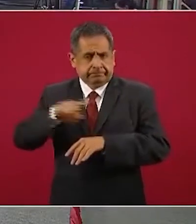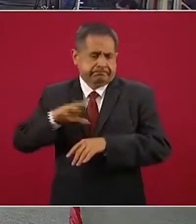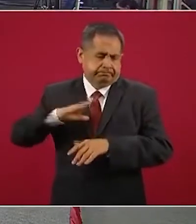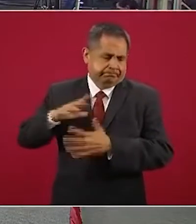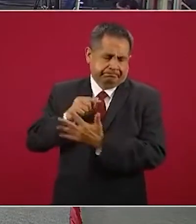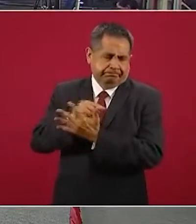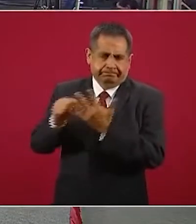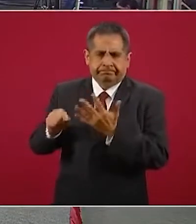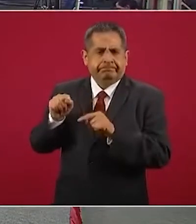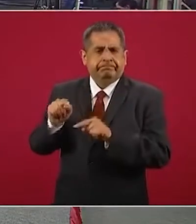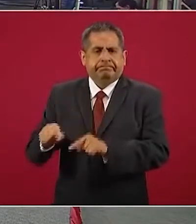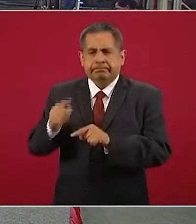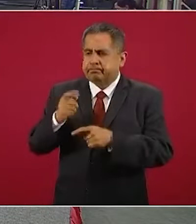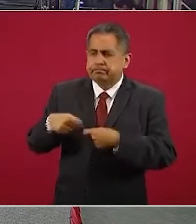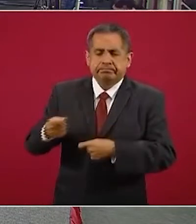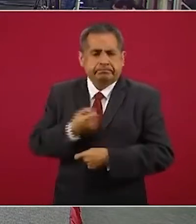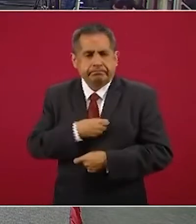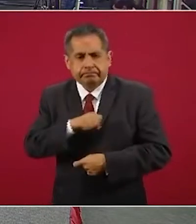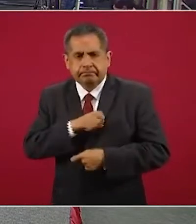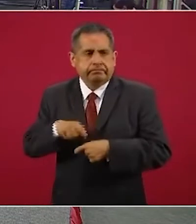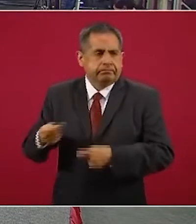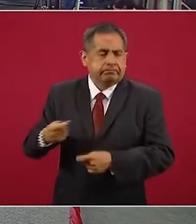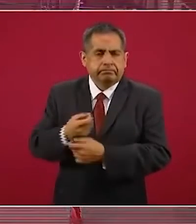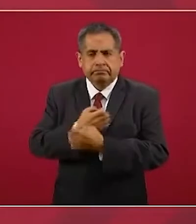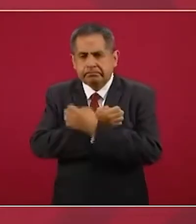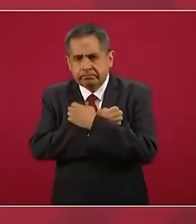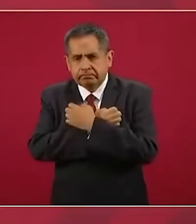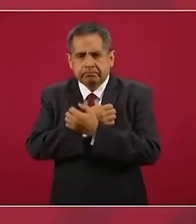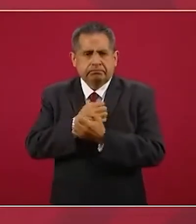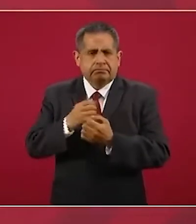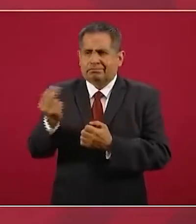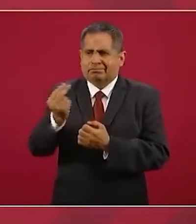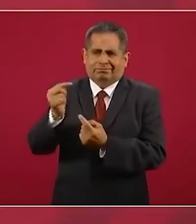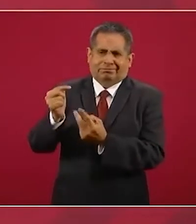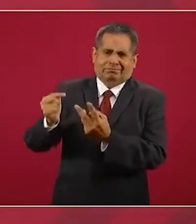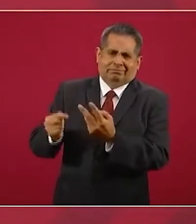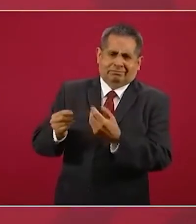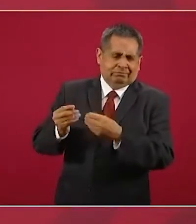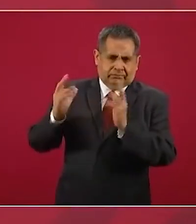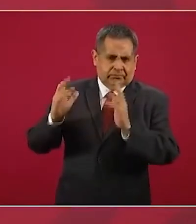la salud, para la educación. Hay muchas necesidades.